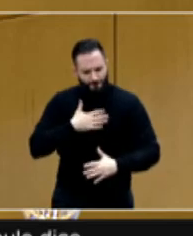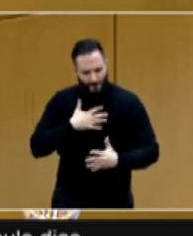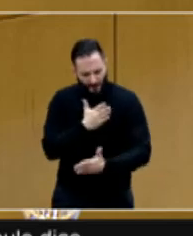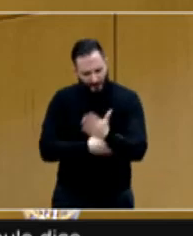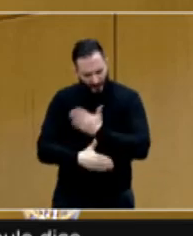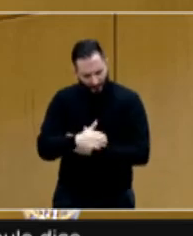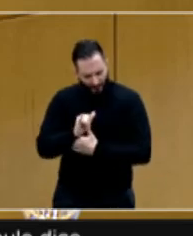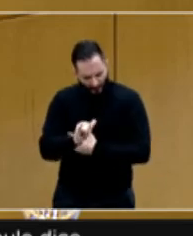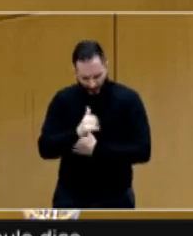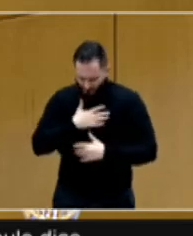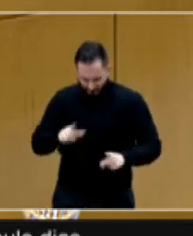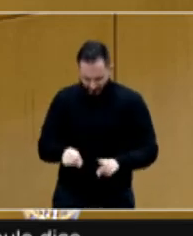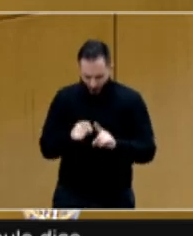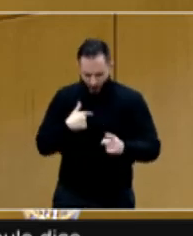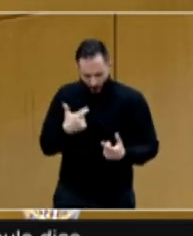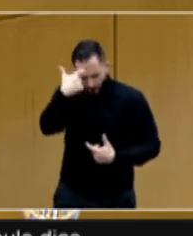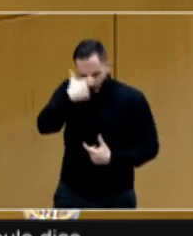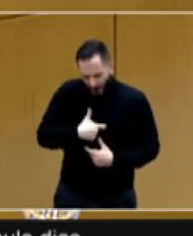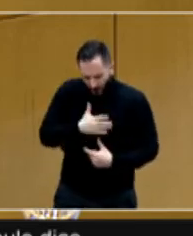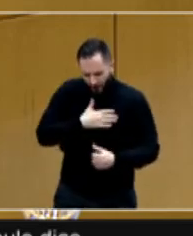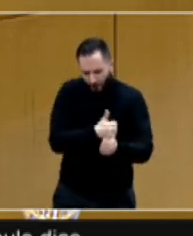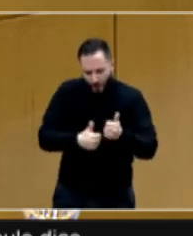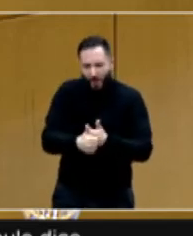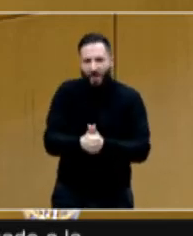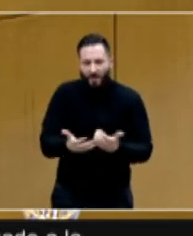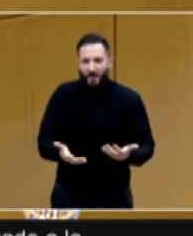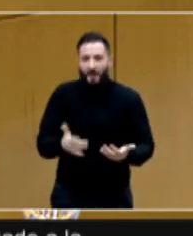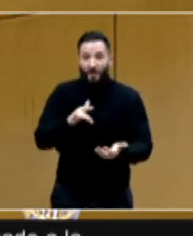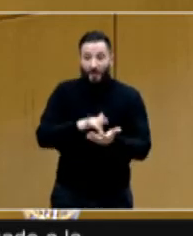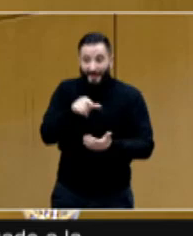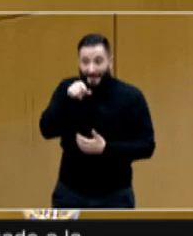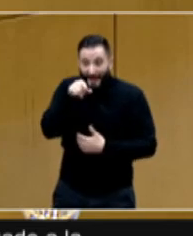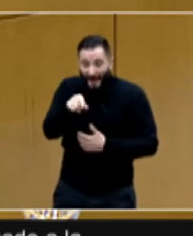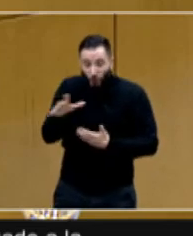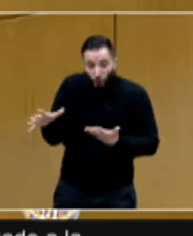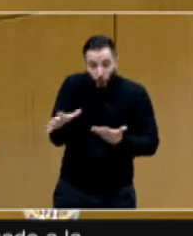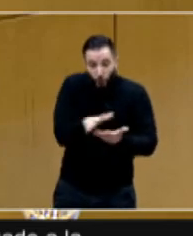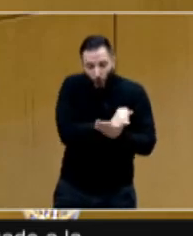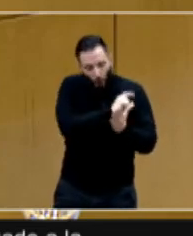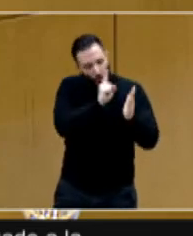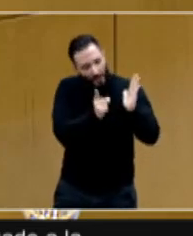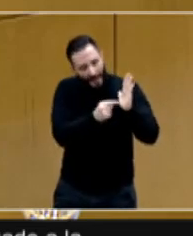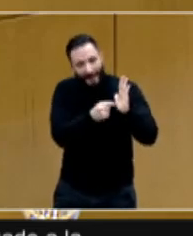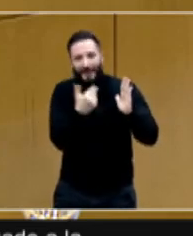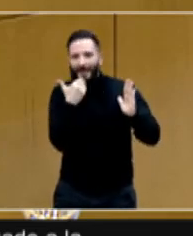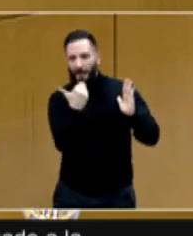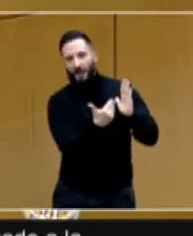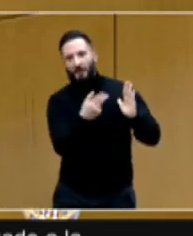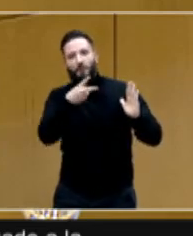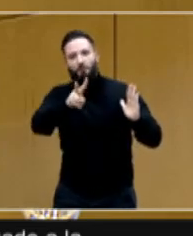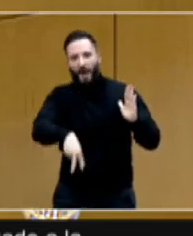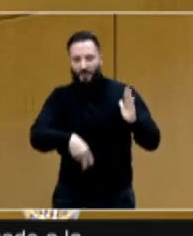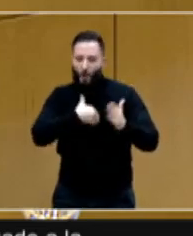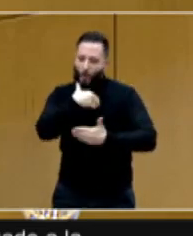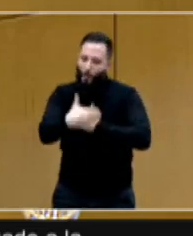porque las personas se incluyan por tanto todo esto se está reconociendo con la ley con un proceso lento